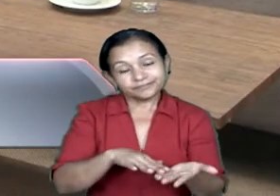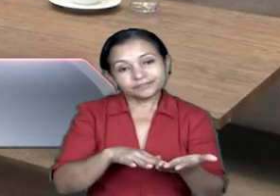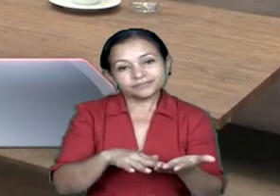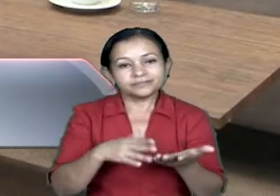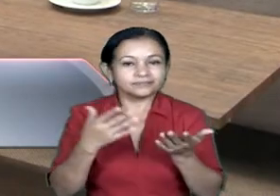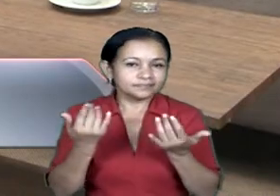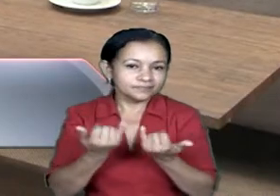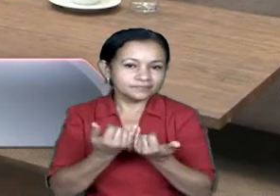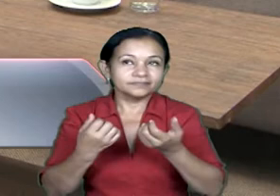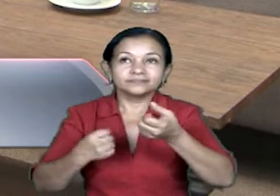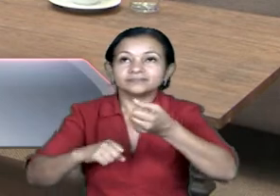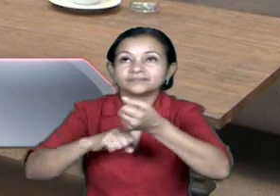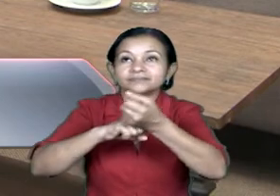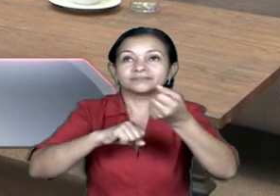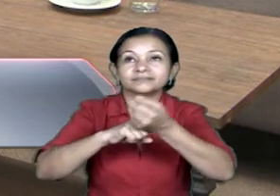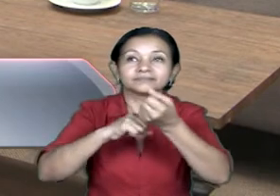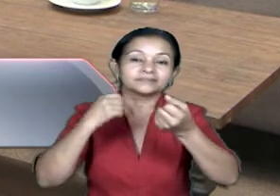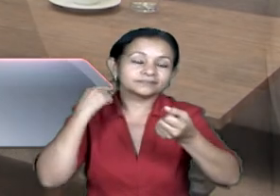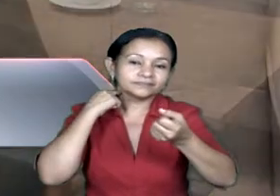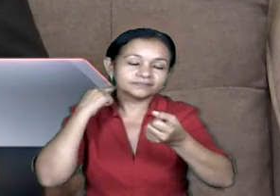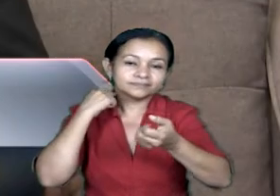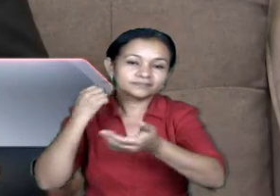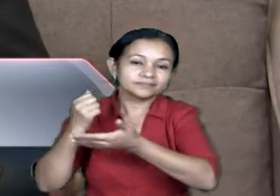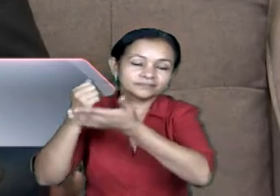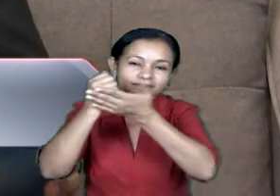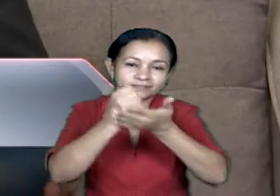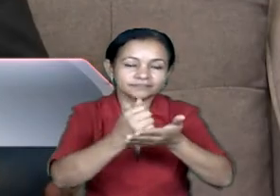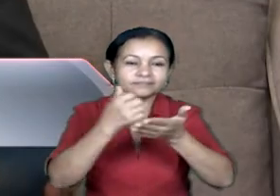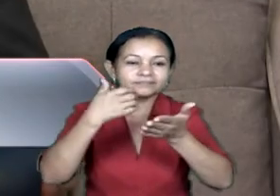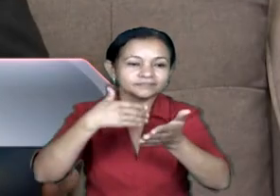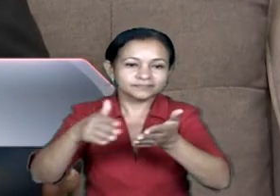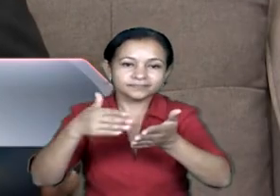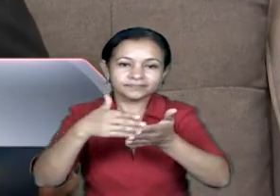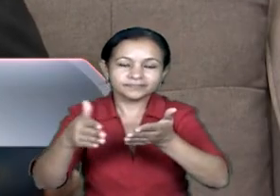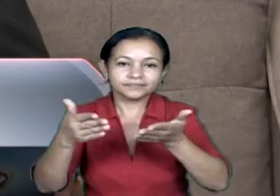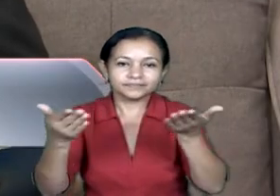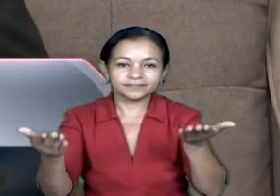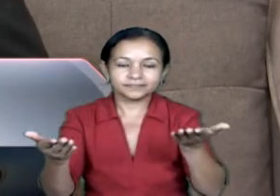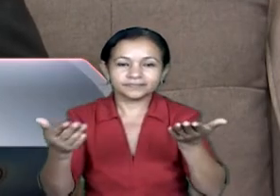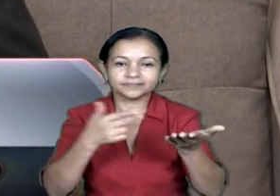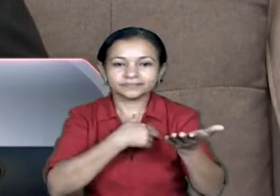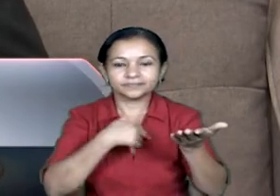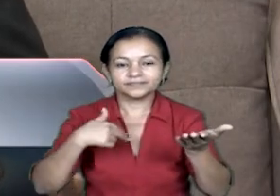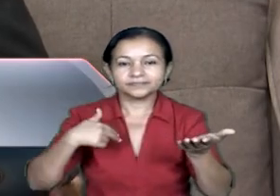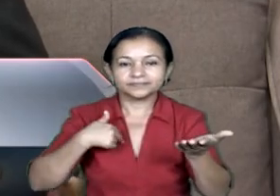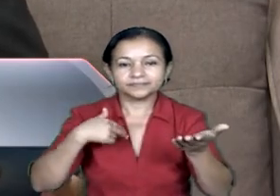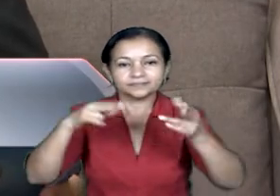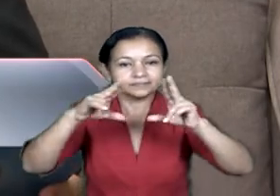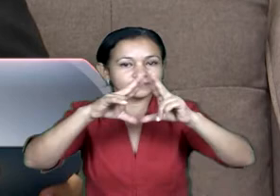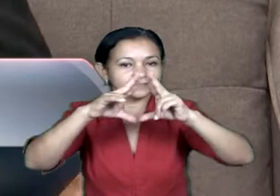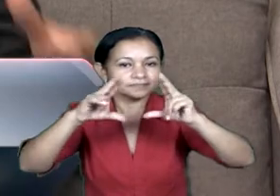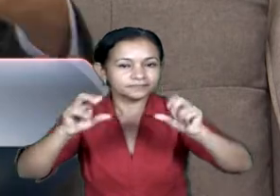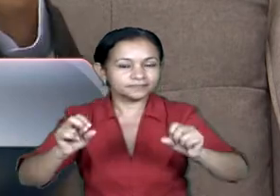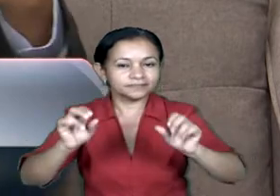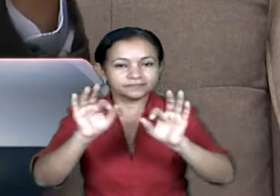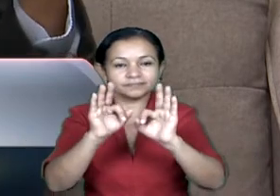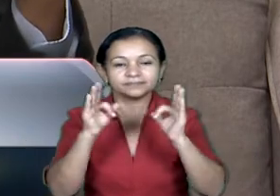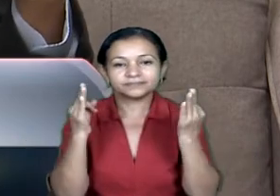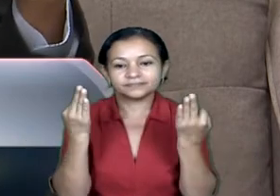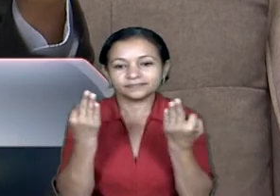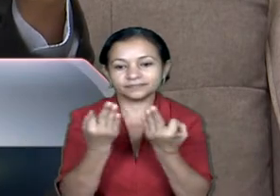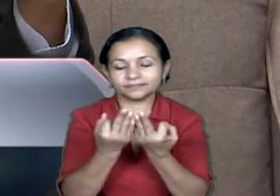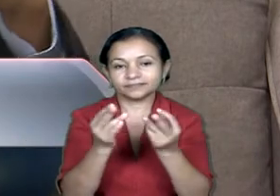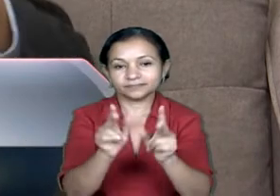siempre el apoyo que China-Taiwán nos presenta, nos facilita y con el que se presenta a Nicaragua dentro de las familias. También la